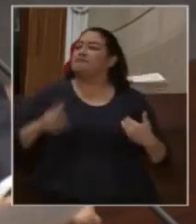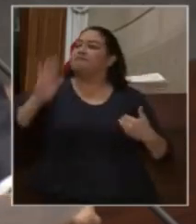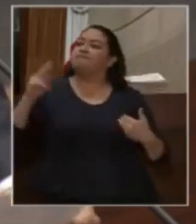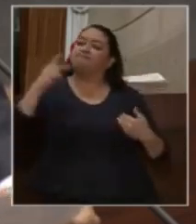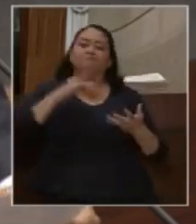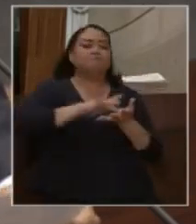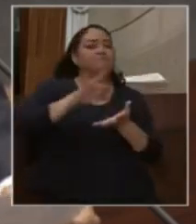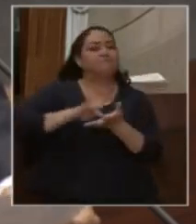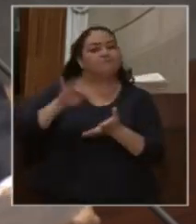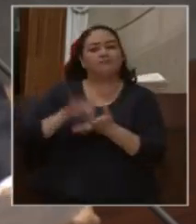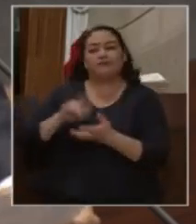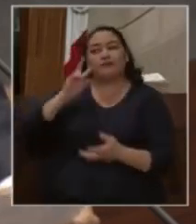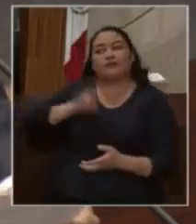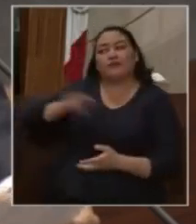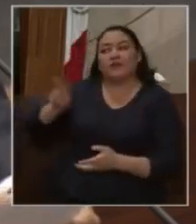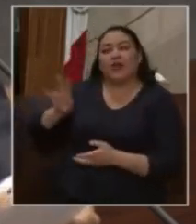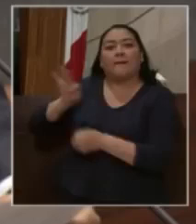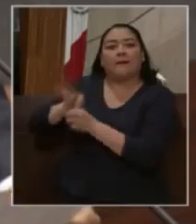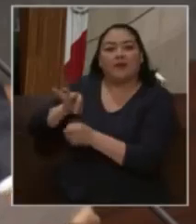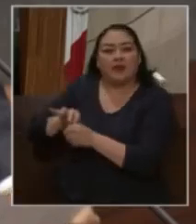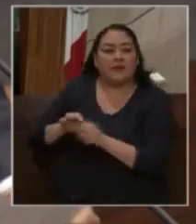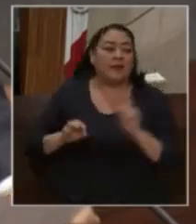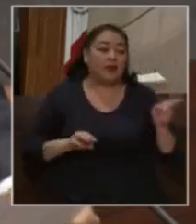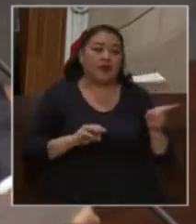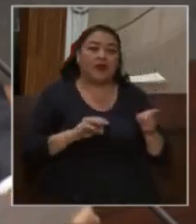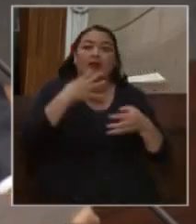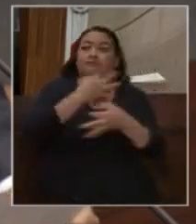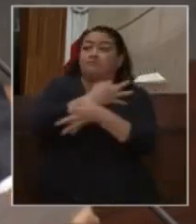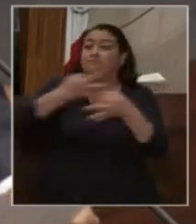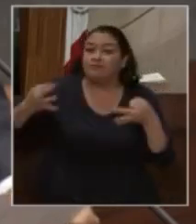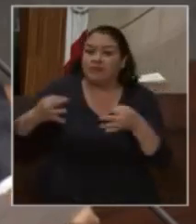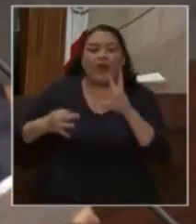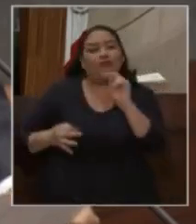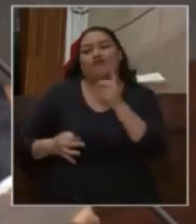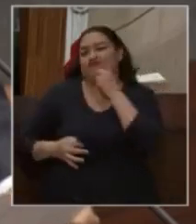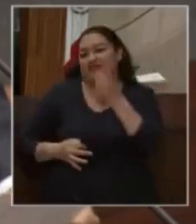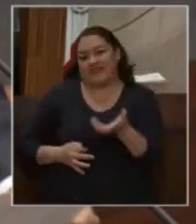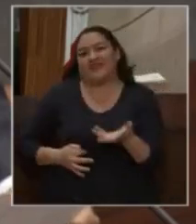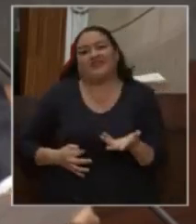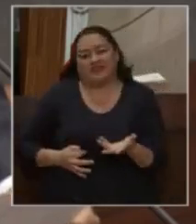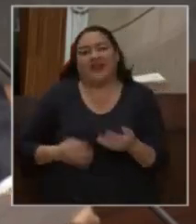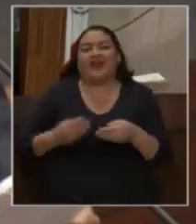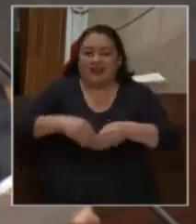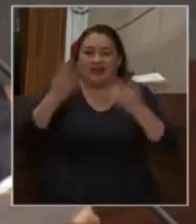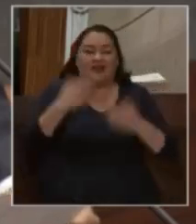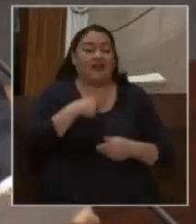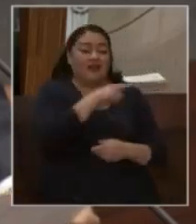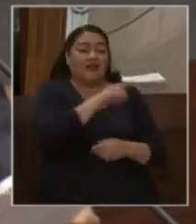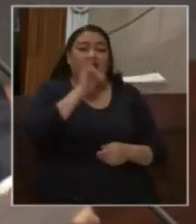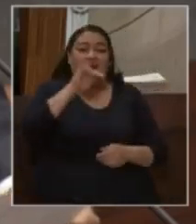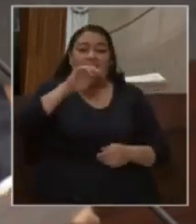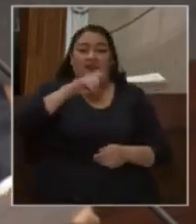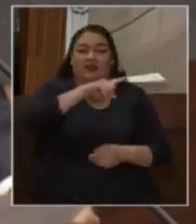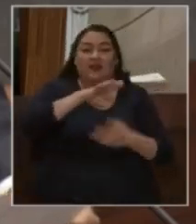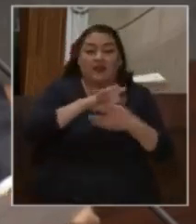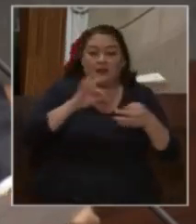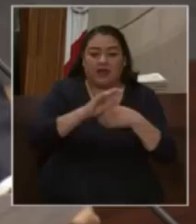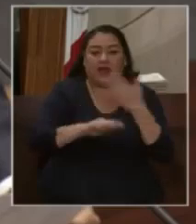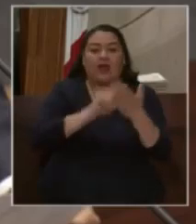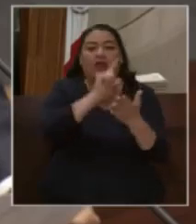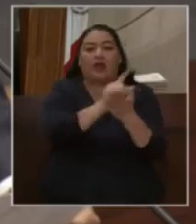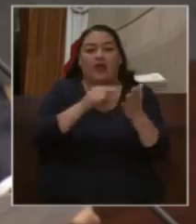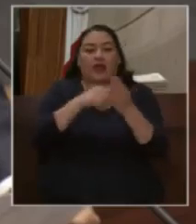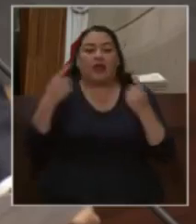político, elemento esencial del cual no se hace cargo la resolución impugnada. Esto es, la responsable determina la existencia de un fraude a la ley y